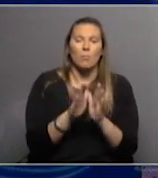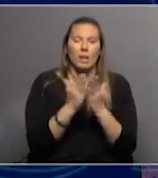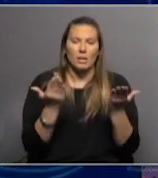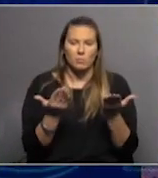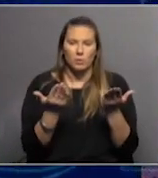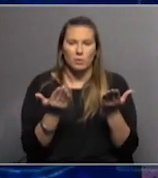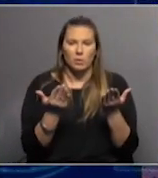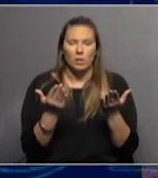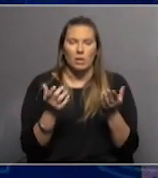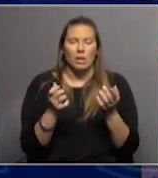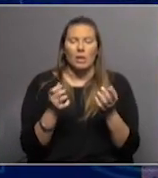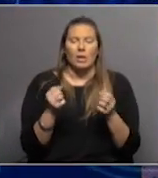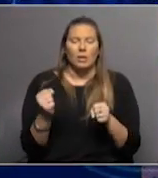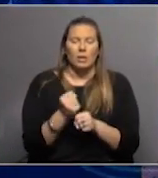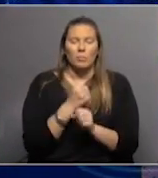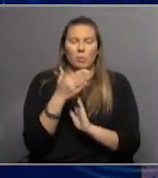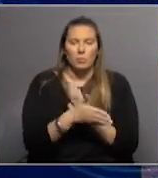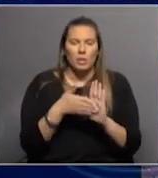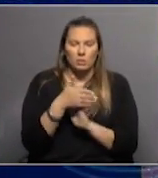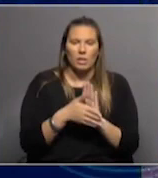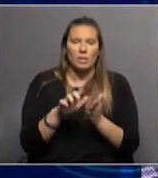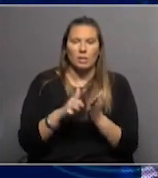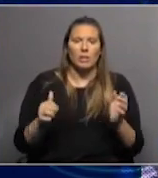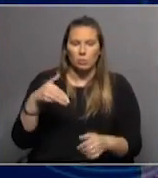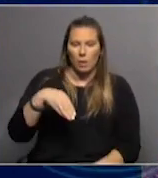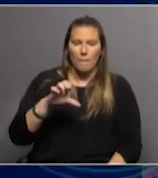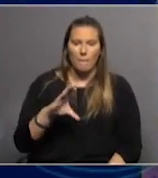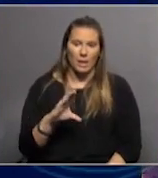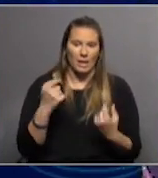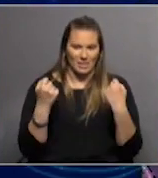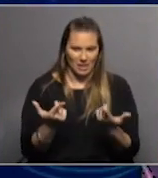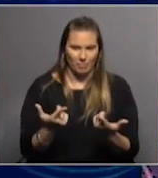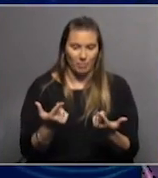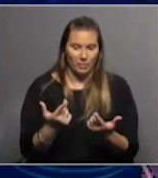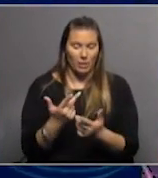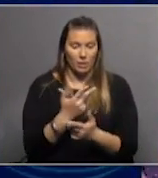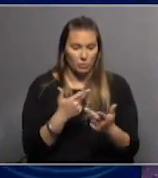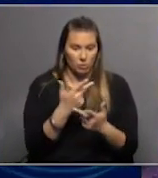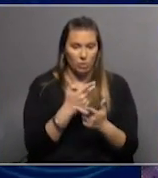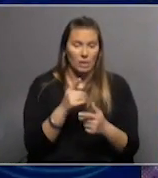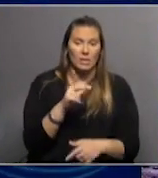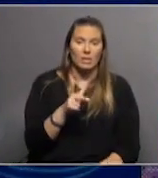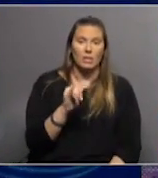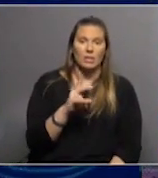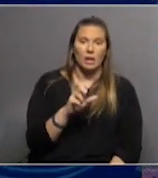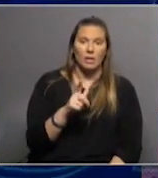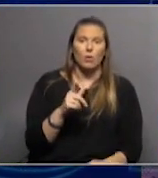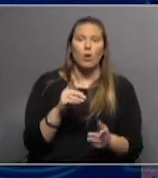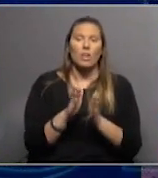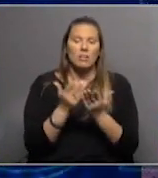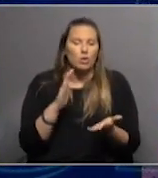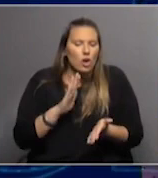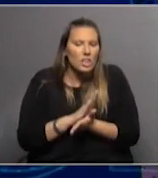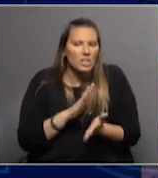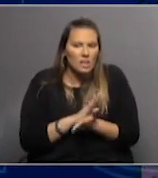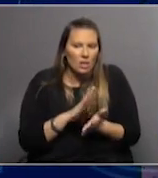de Premio Nacional de Literatura, que da el MEC. Pero bueno, el Hidalgo lo da sobre el libro édito, entonces